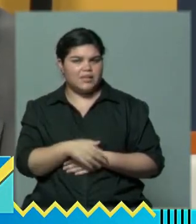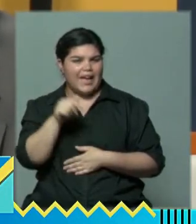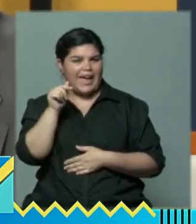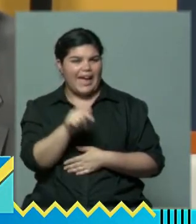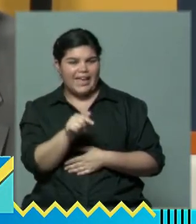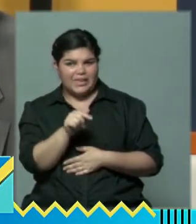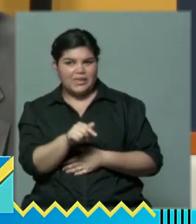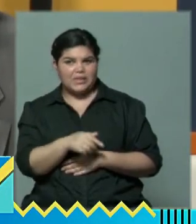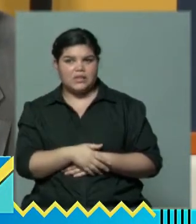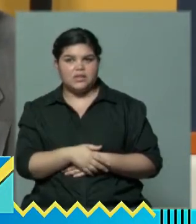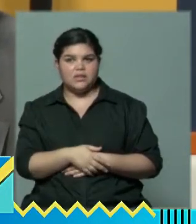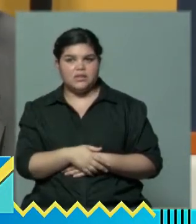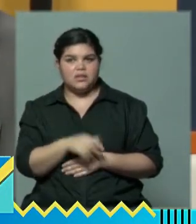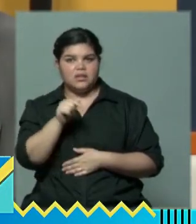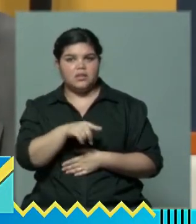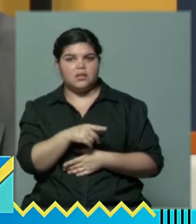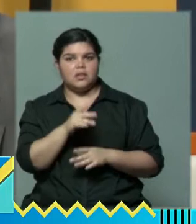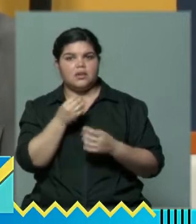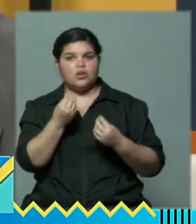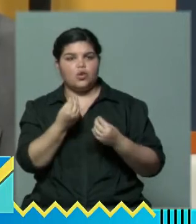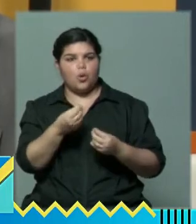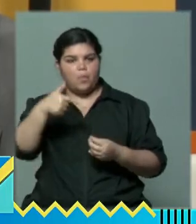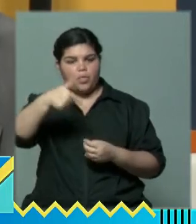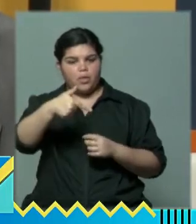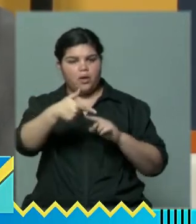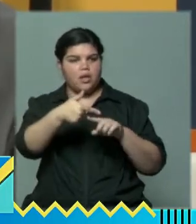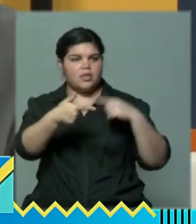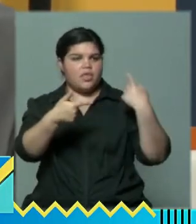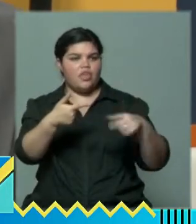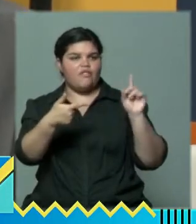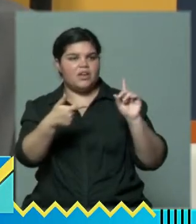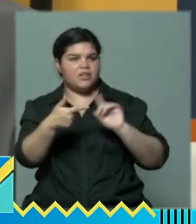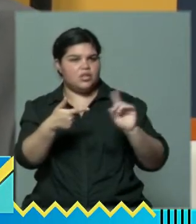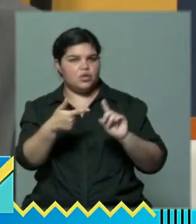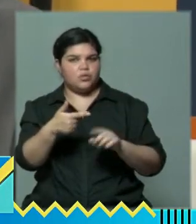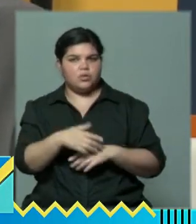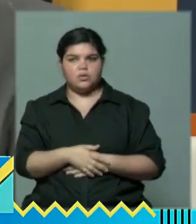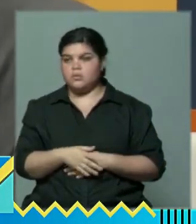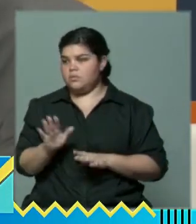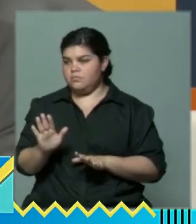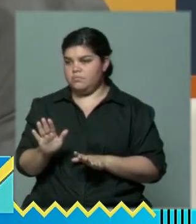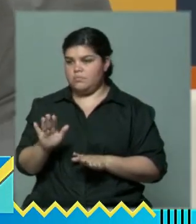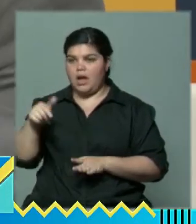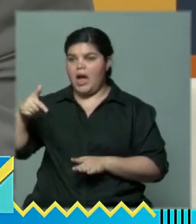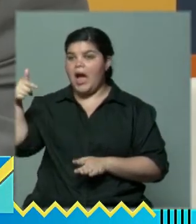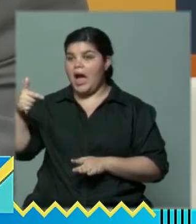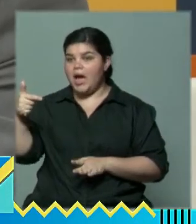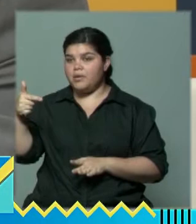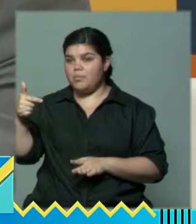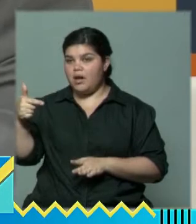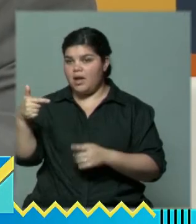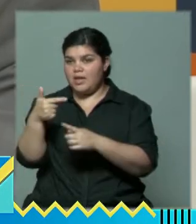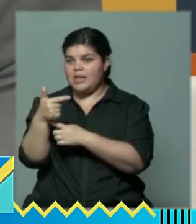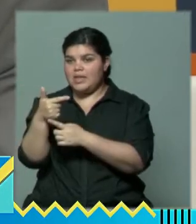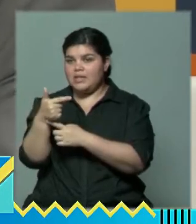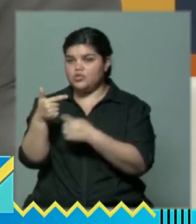se hace el pero criterio de tiene que que ser con- demuestre que es para otra cosa. No, pero no es portar un arma con criterio para eso. O sea,